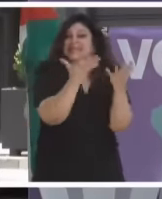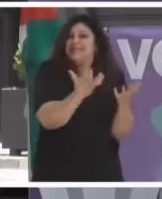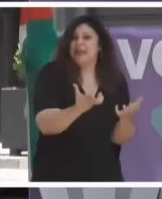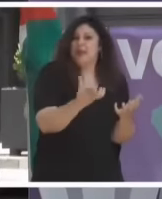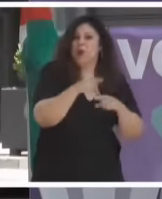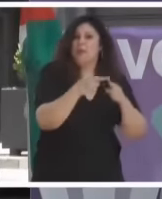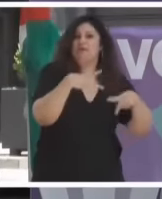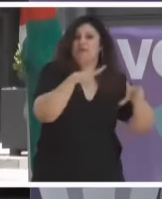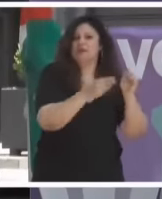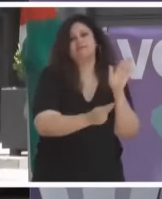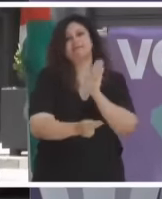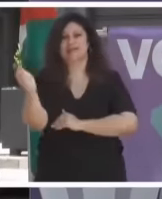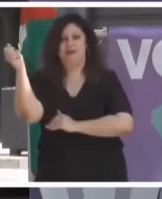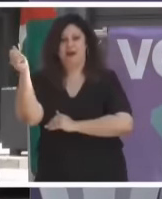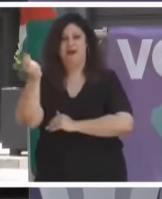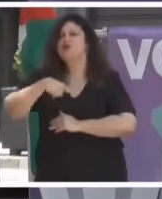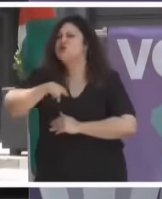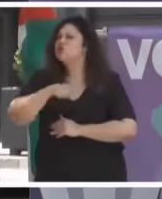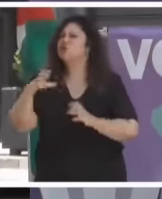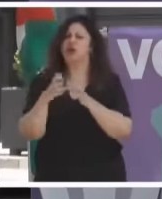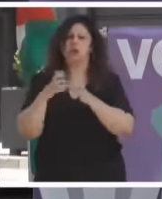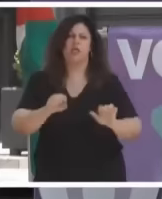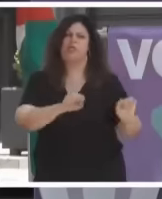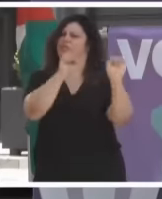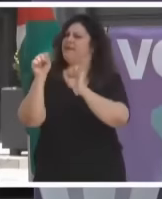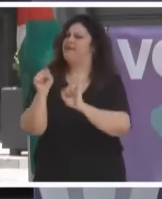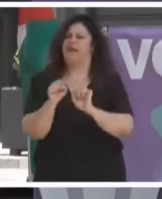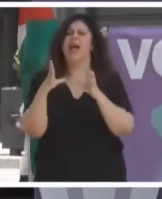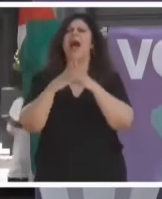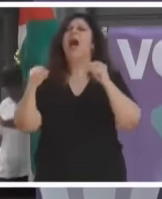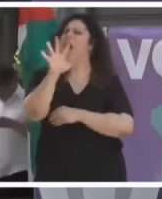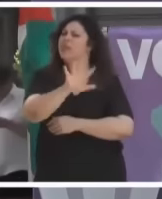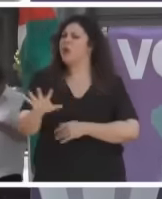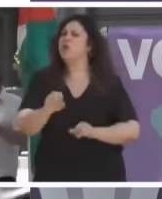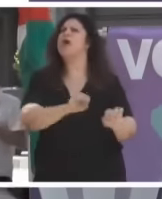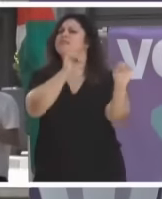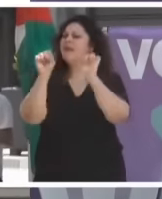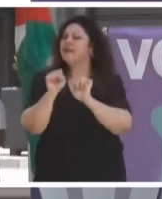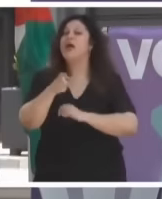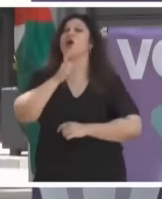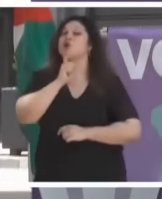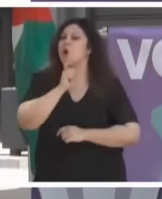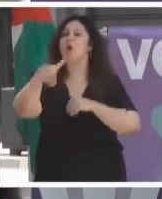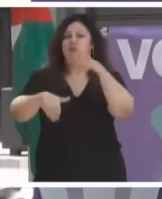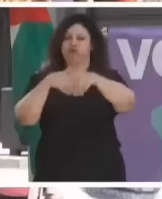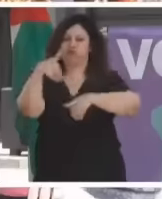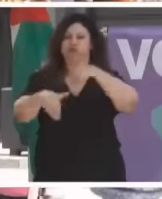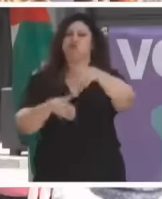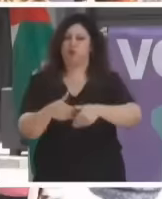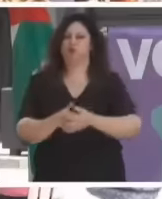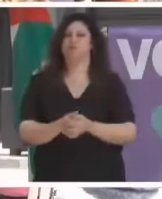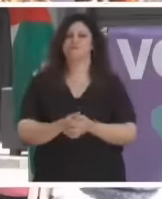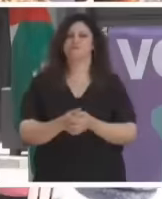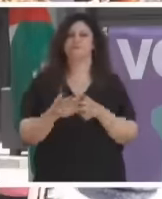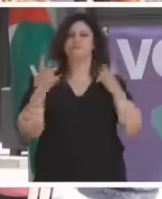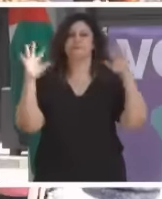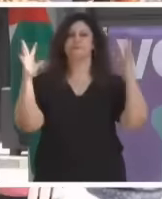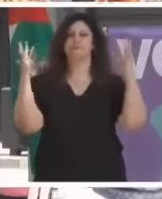se van. Ante eso vamos a defender Granada, vamos a defender Andalucía con el voto en las urnas.